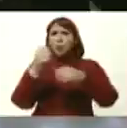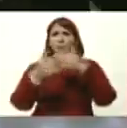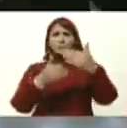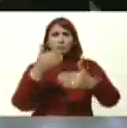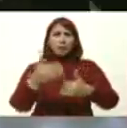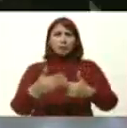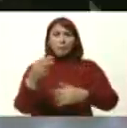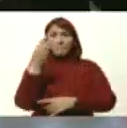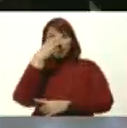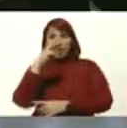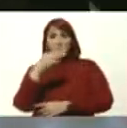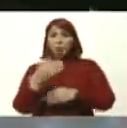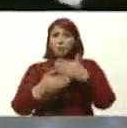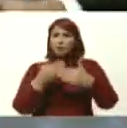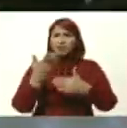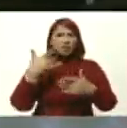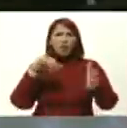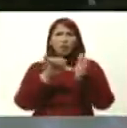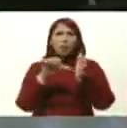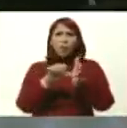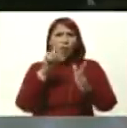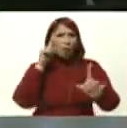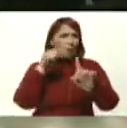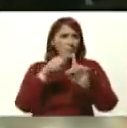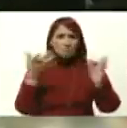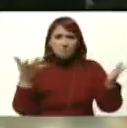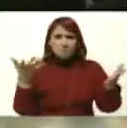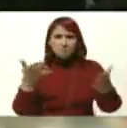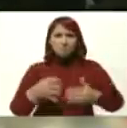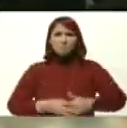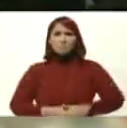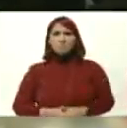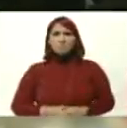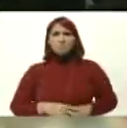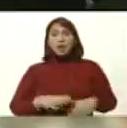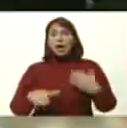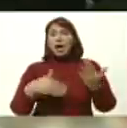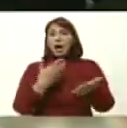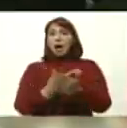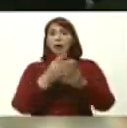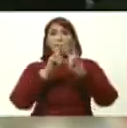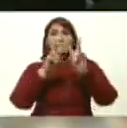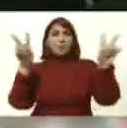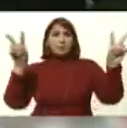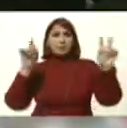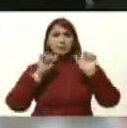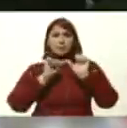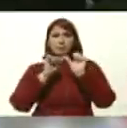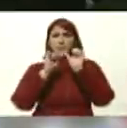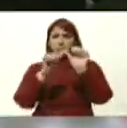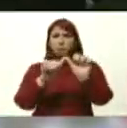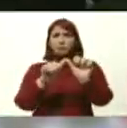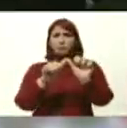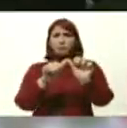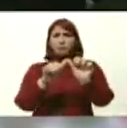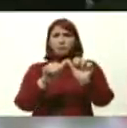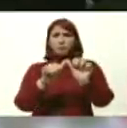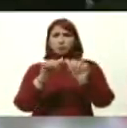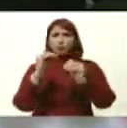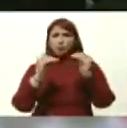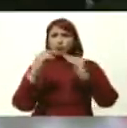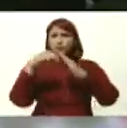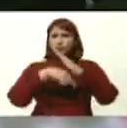México. ¿Avanzando hacia dónde? Hacia una paz permanente, estable y profunda